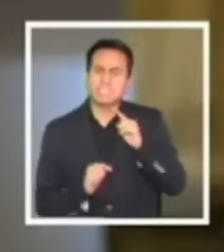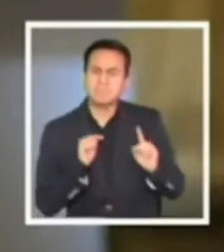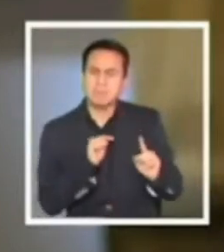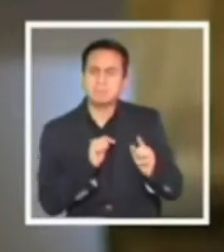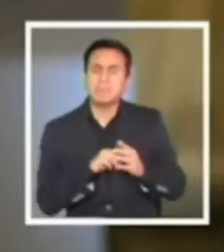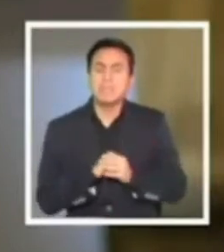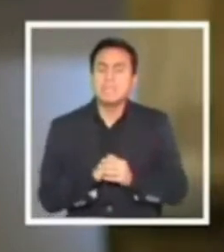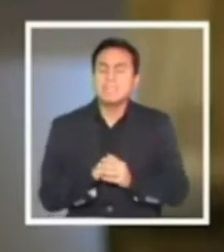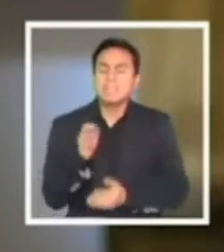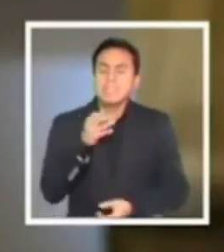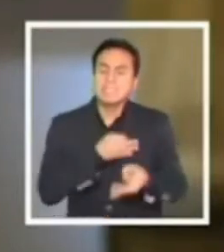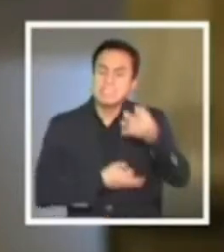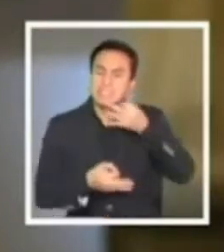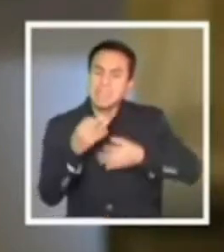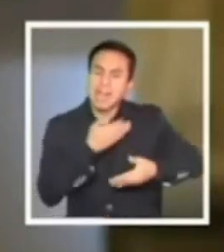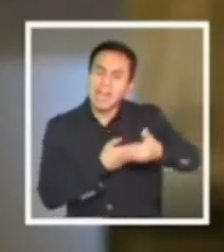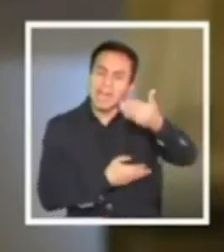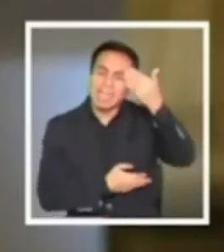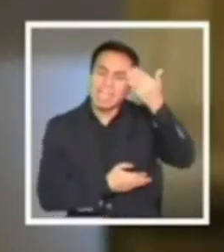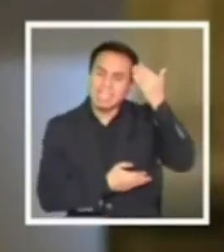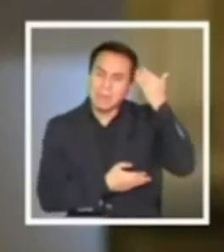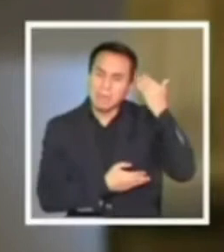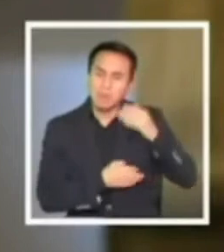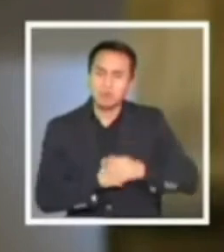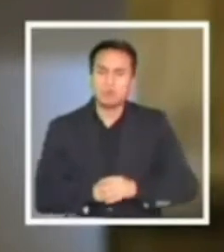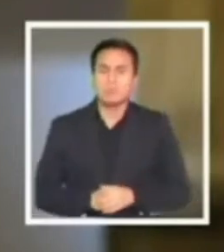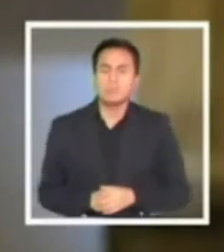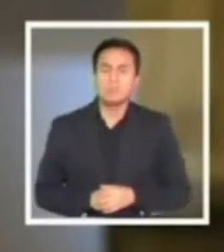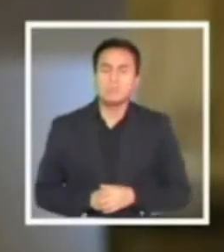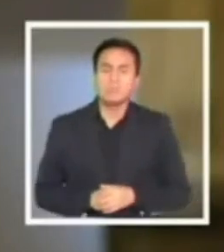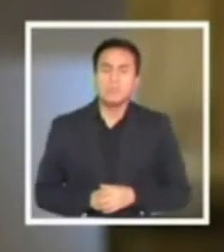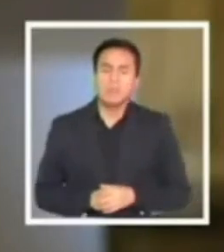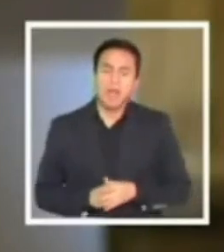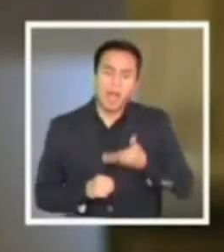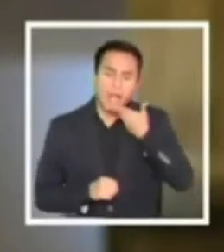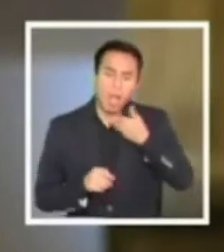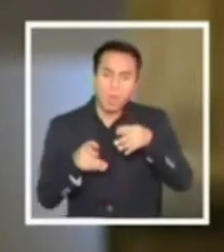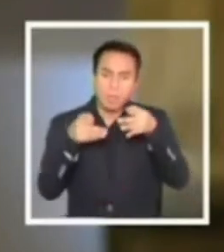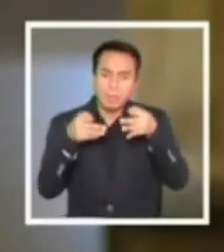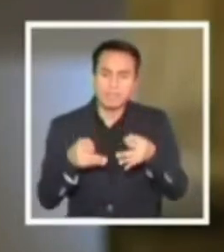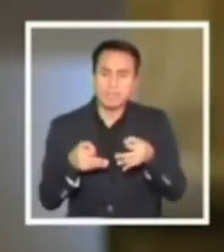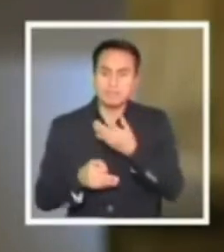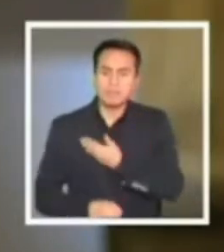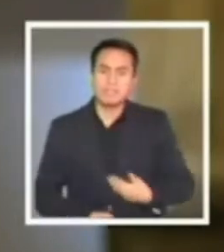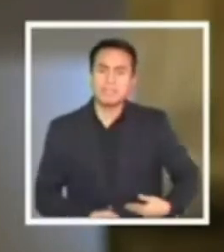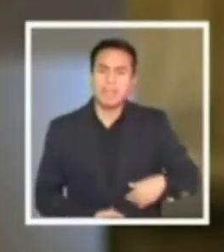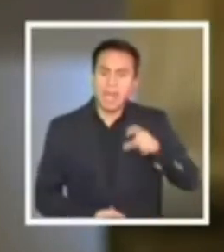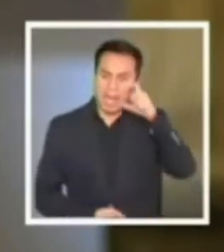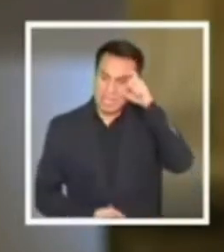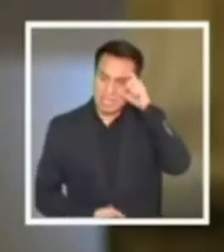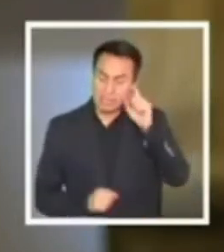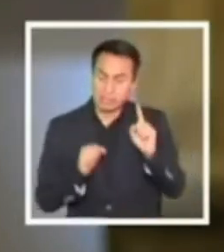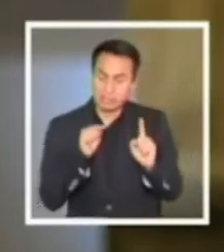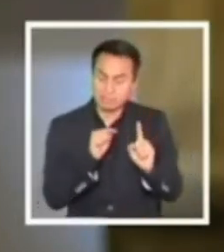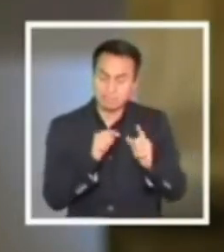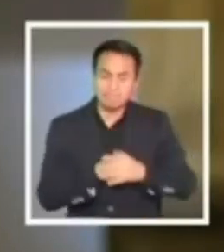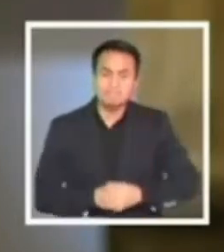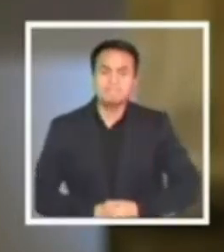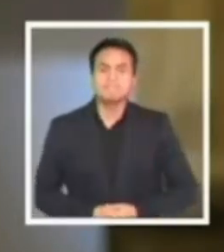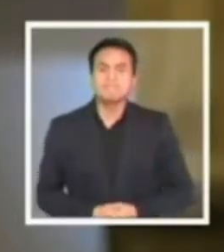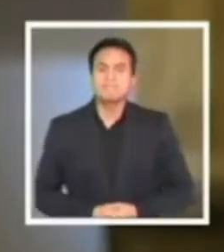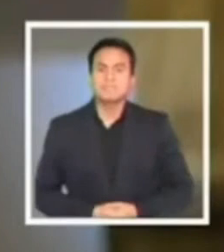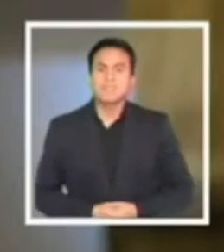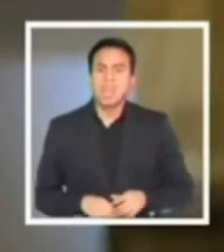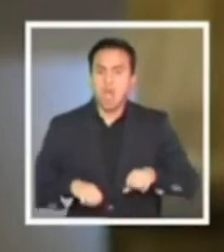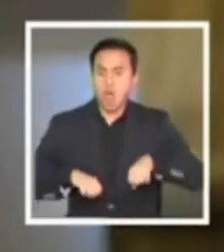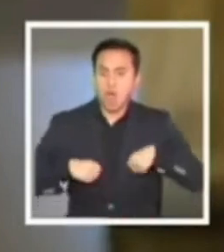Se decía en aquel tiempo, hablando precisamente del presidente Allende, que